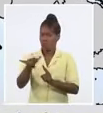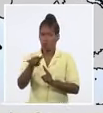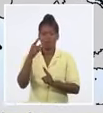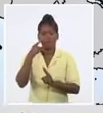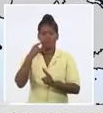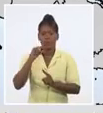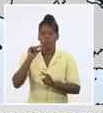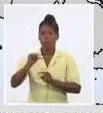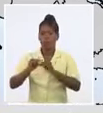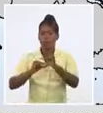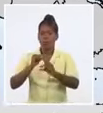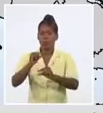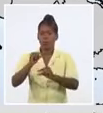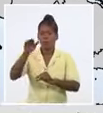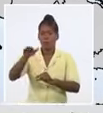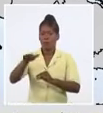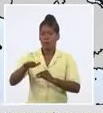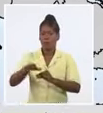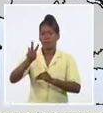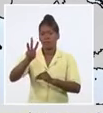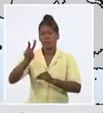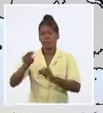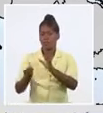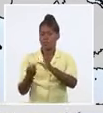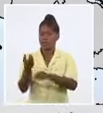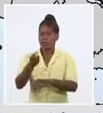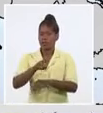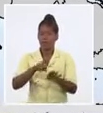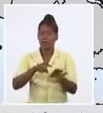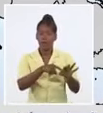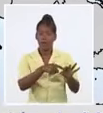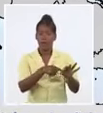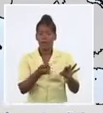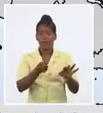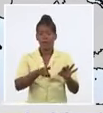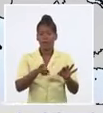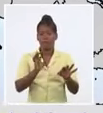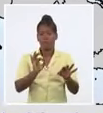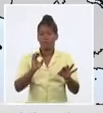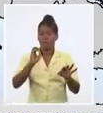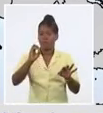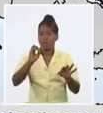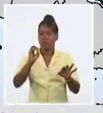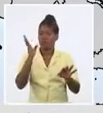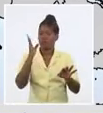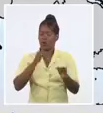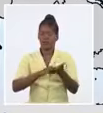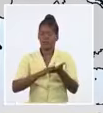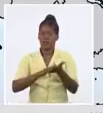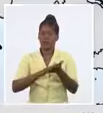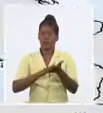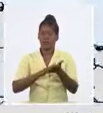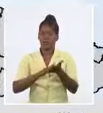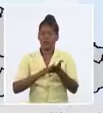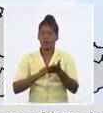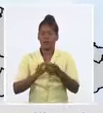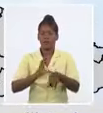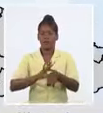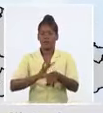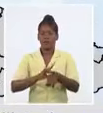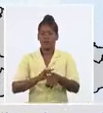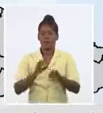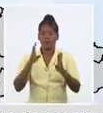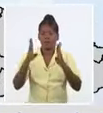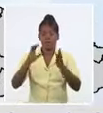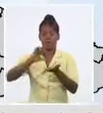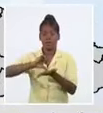32 casos ayer. Y el municipio especial Isla de la Juventud, que no diagnosticó casos ayer tampoco. El centro,